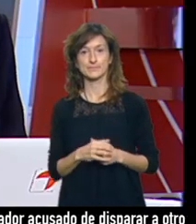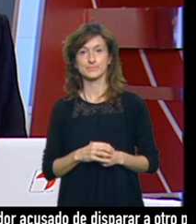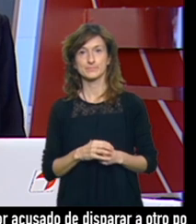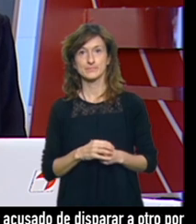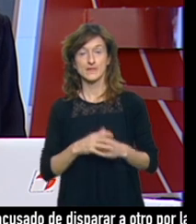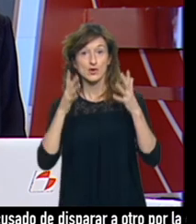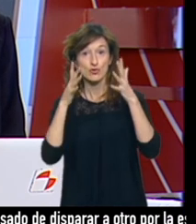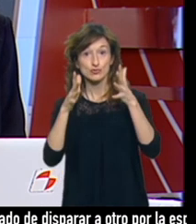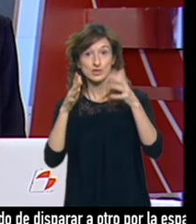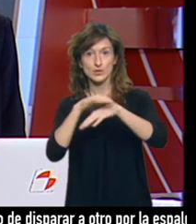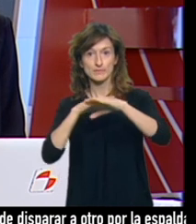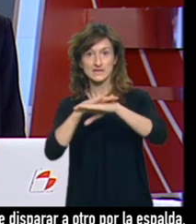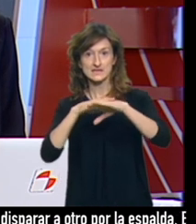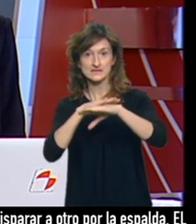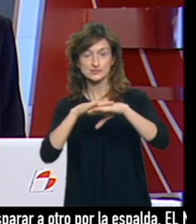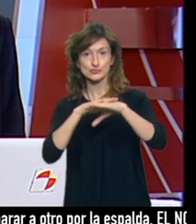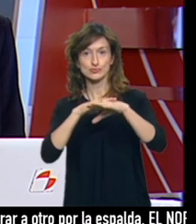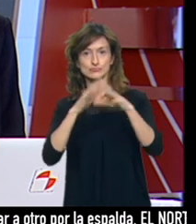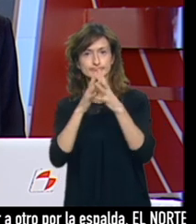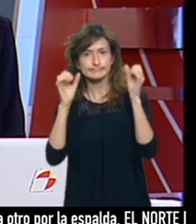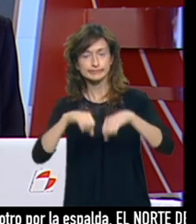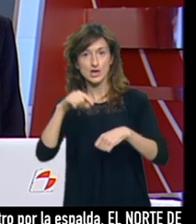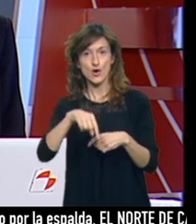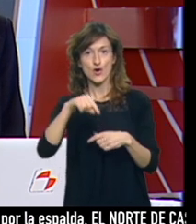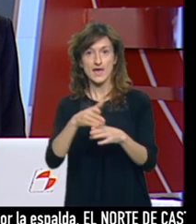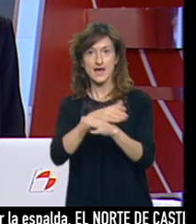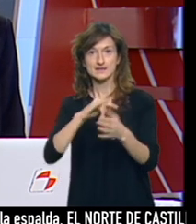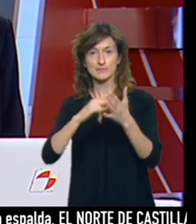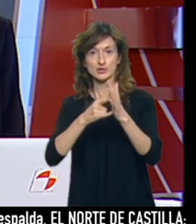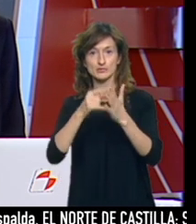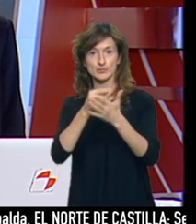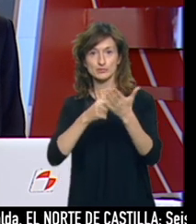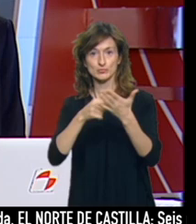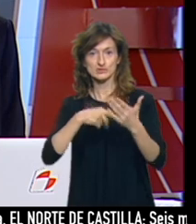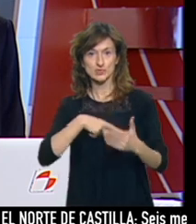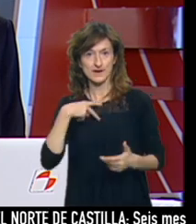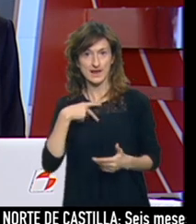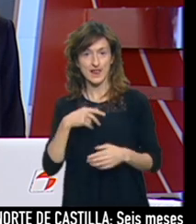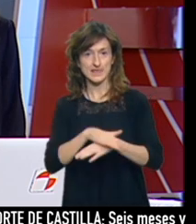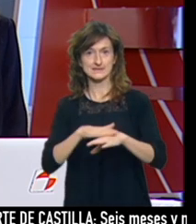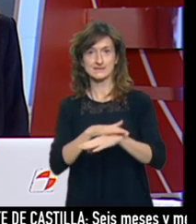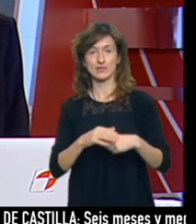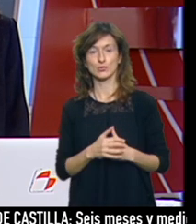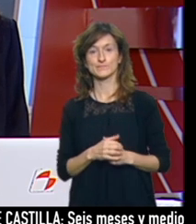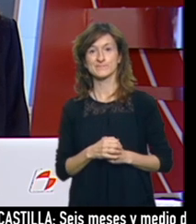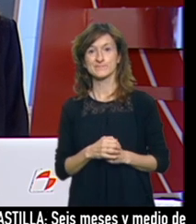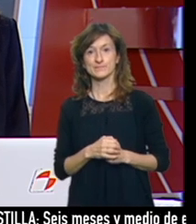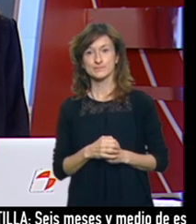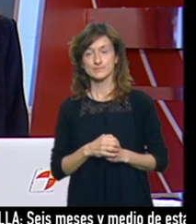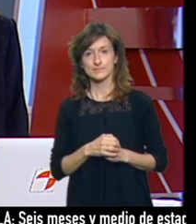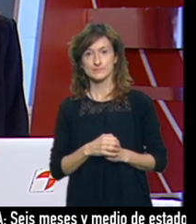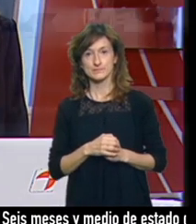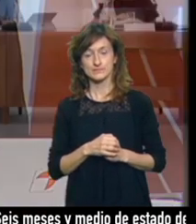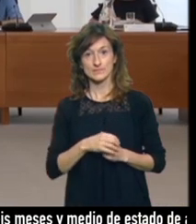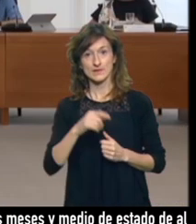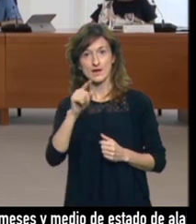El Consejo de Ministros tiene previsto aprobar hoy el anteproyecto de presupuestos generales del Estado. A él se llega